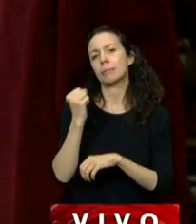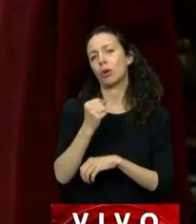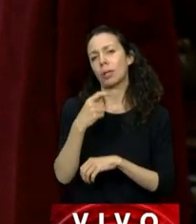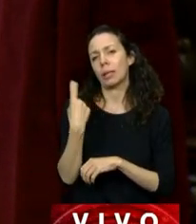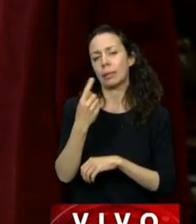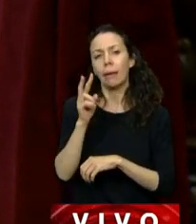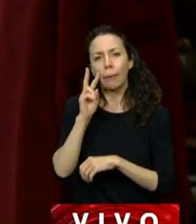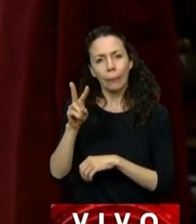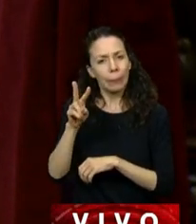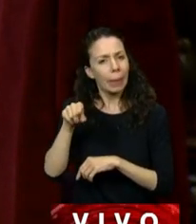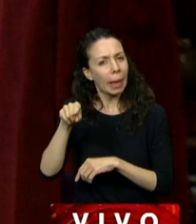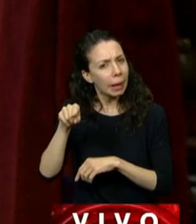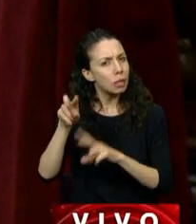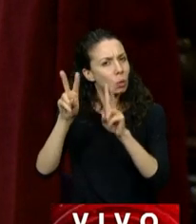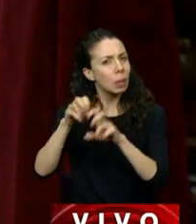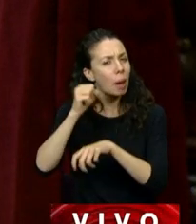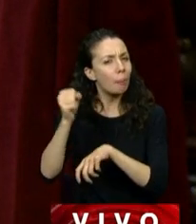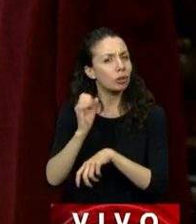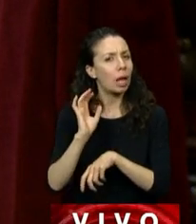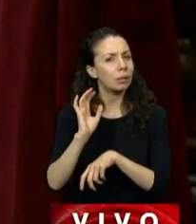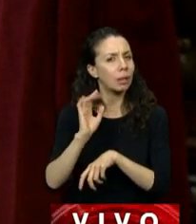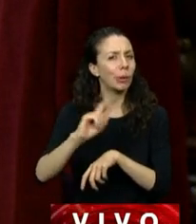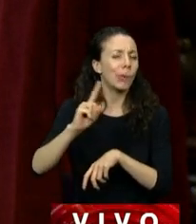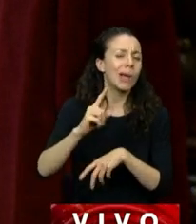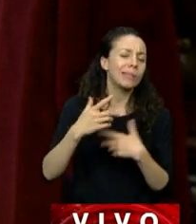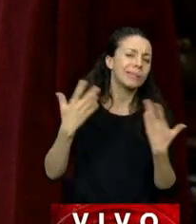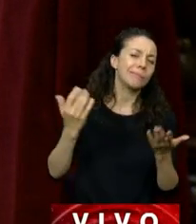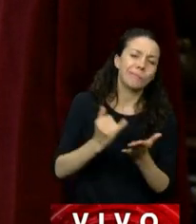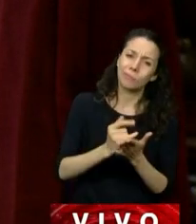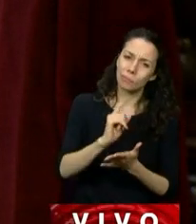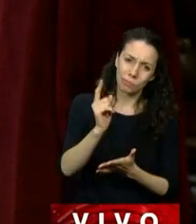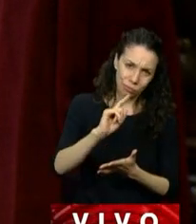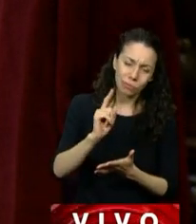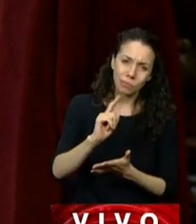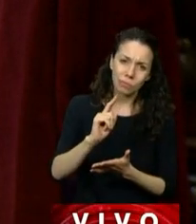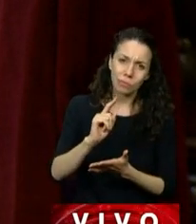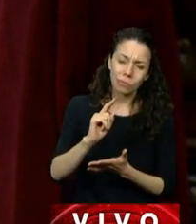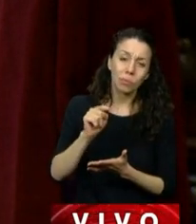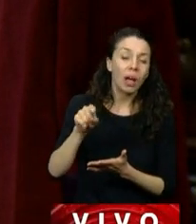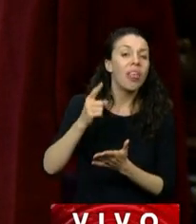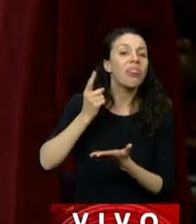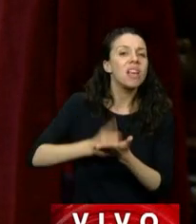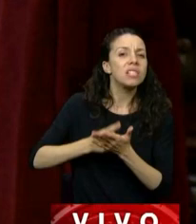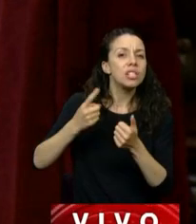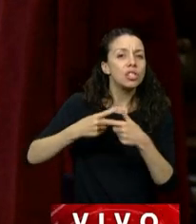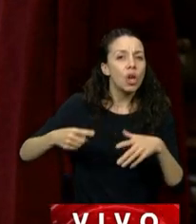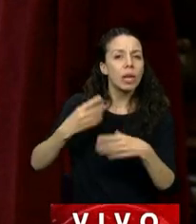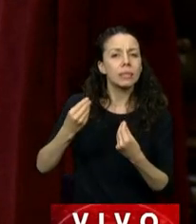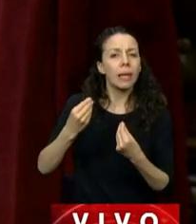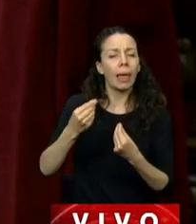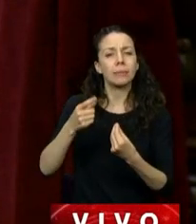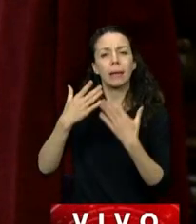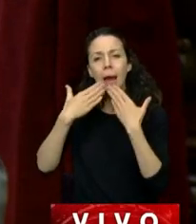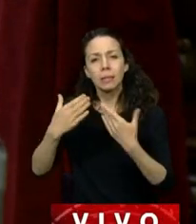es una cuestión menor, porque son las decisiones de un gobierno orientada a utilizar el deporte y la